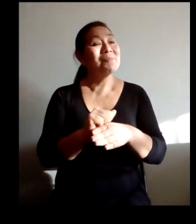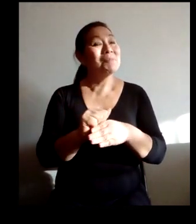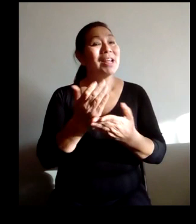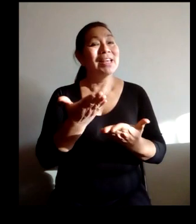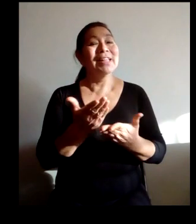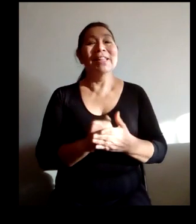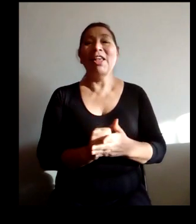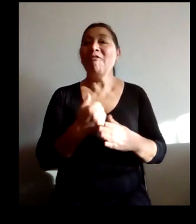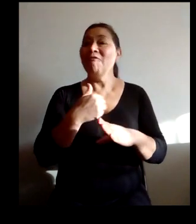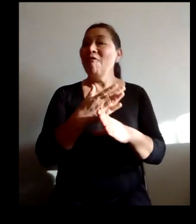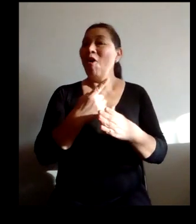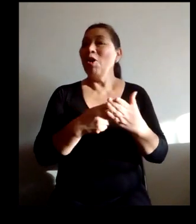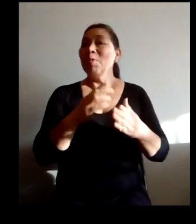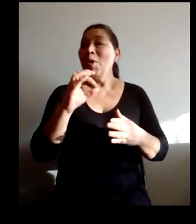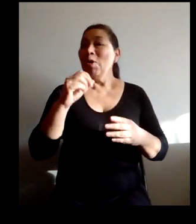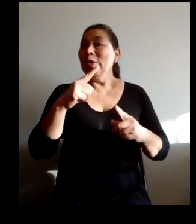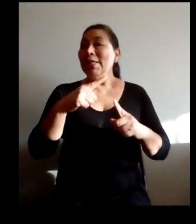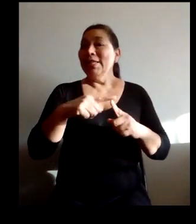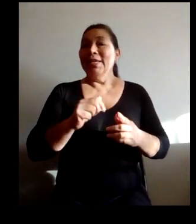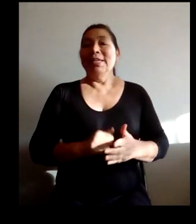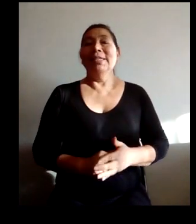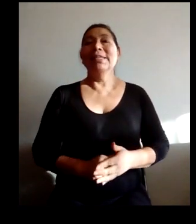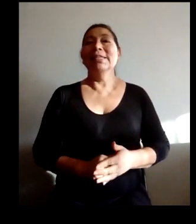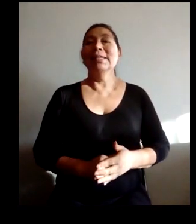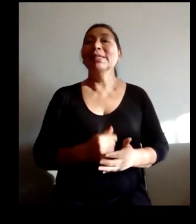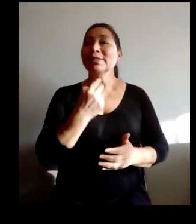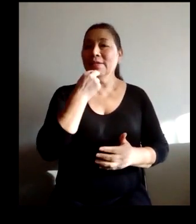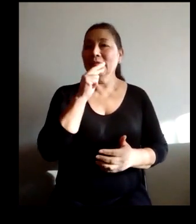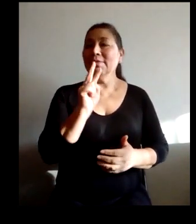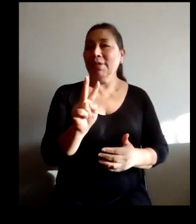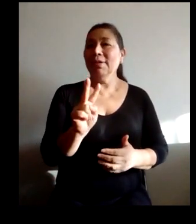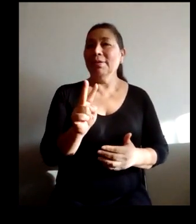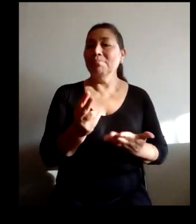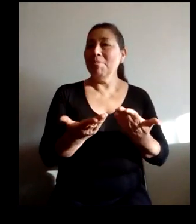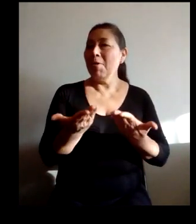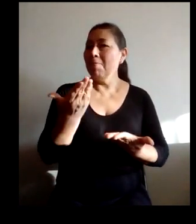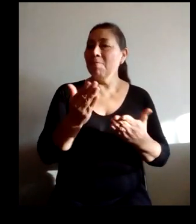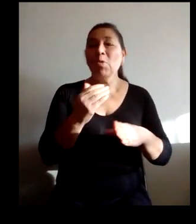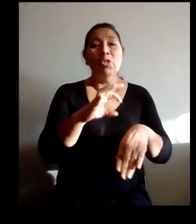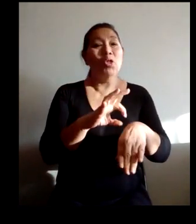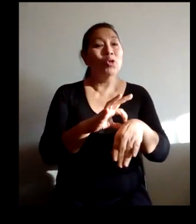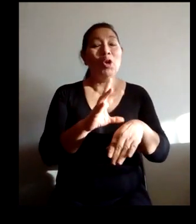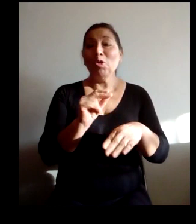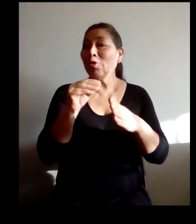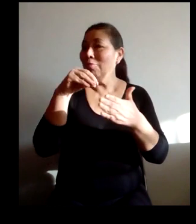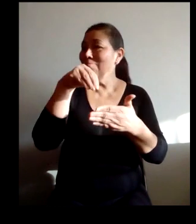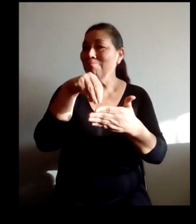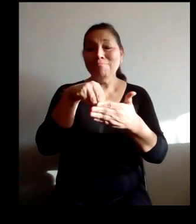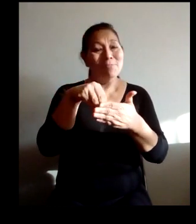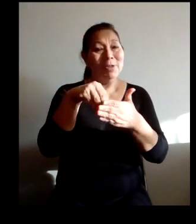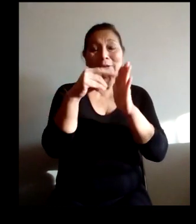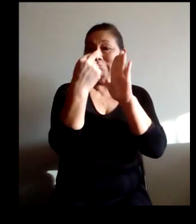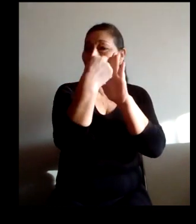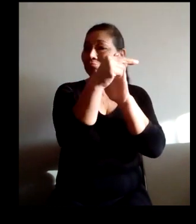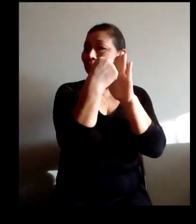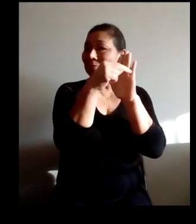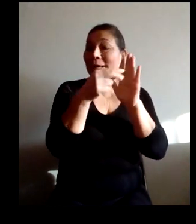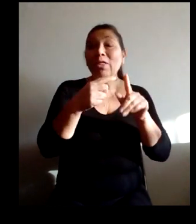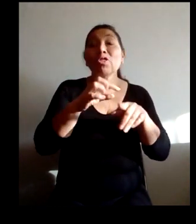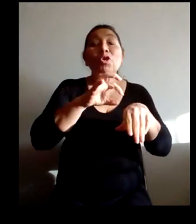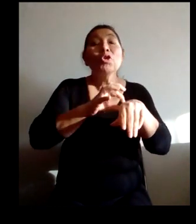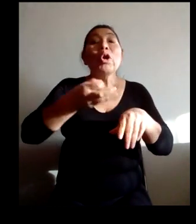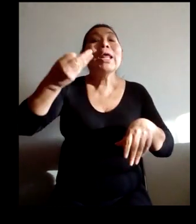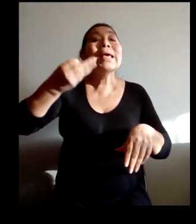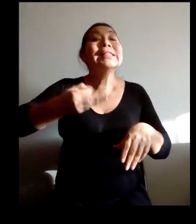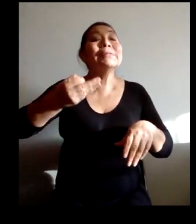practica la metodología OIT, estamos ante un médico que no cumple con el requisito de